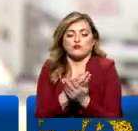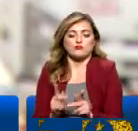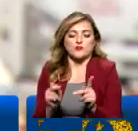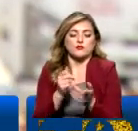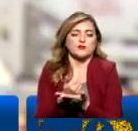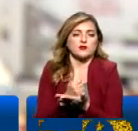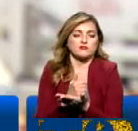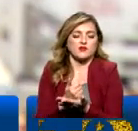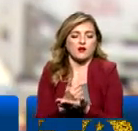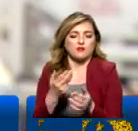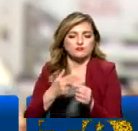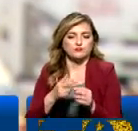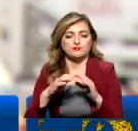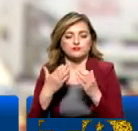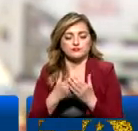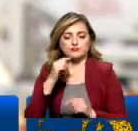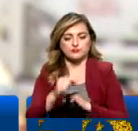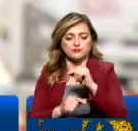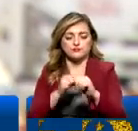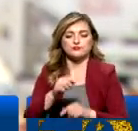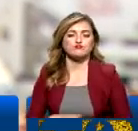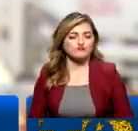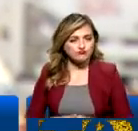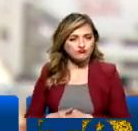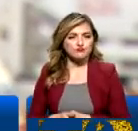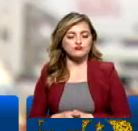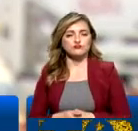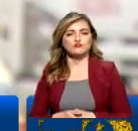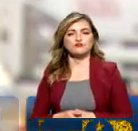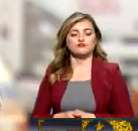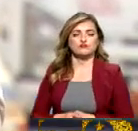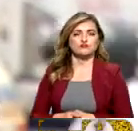planes pilotos para un regreso a clases de forma progresiva, pues de esta forma no se